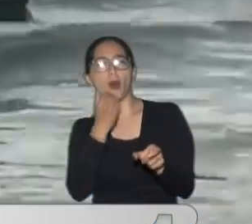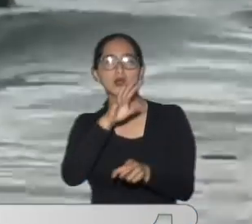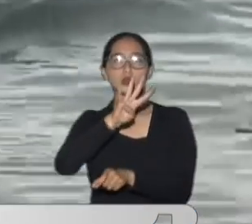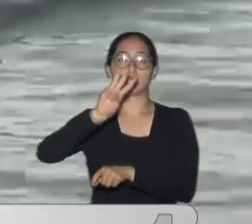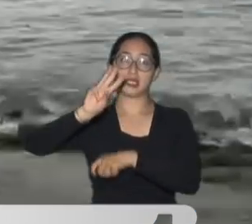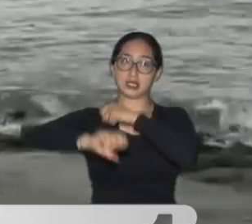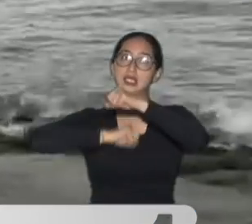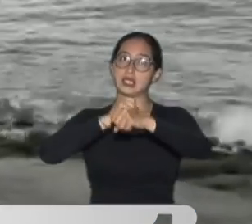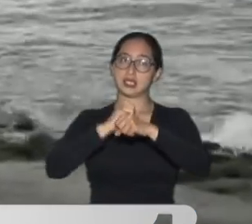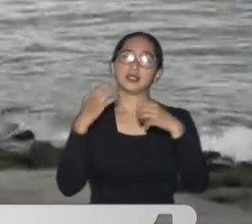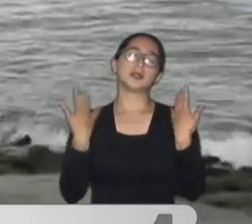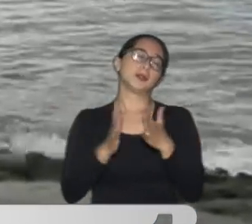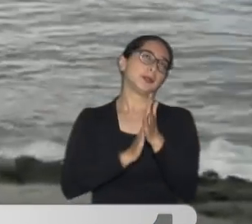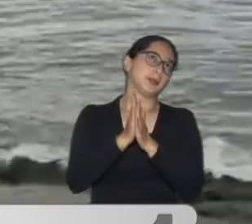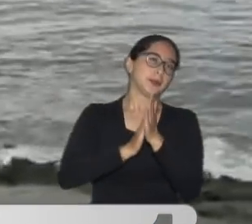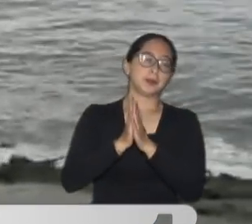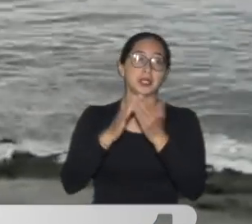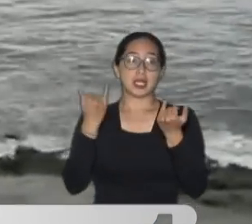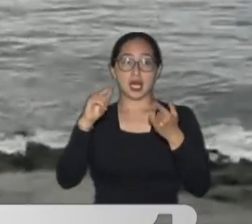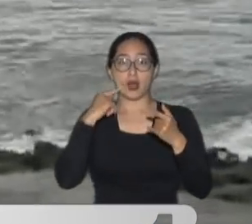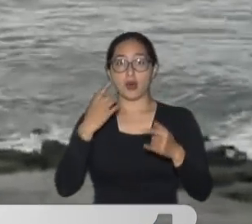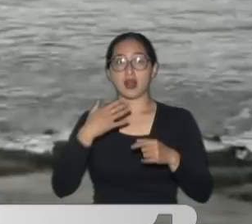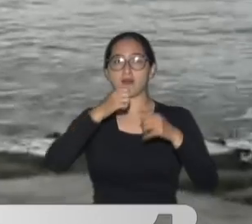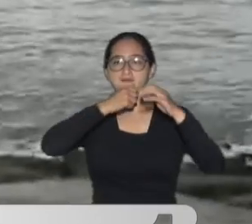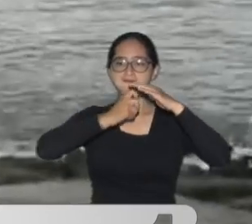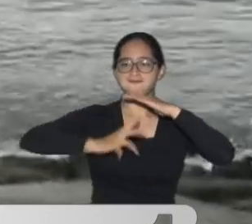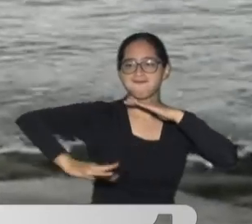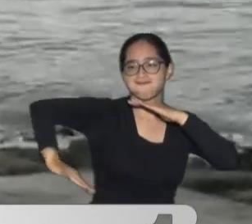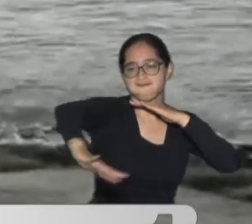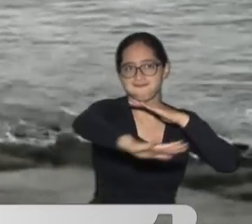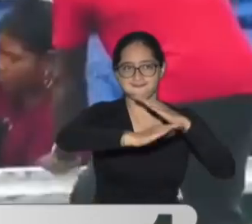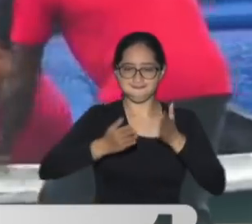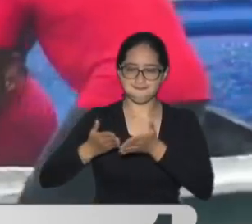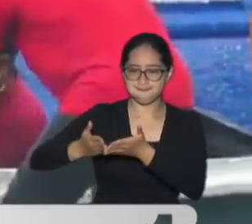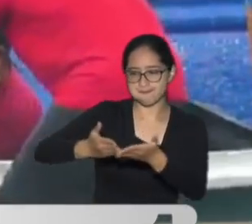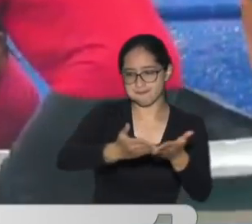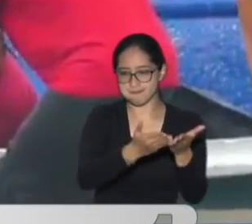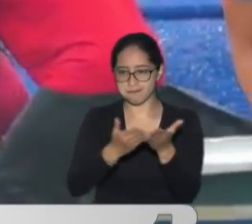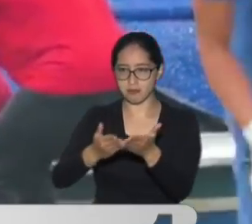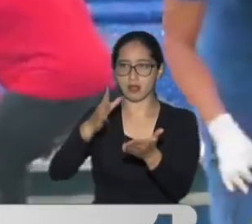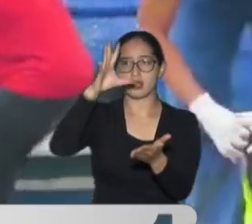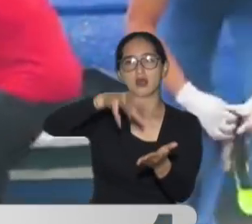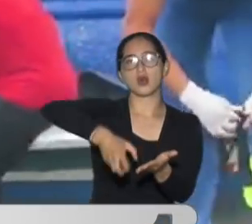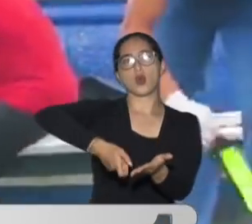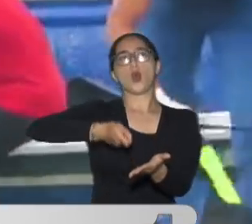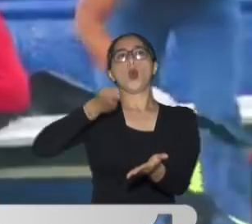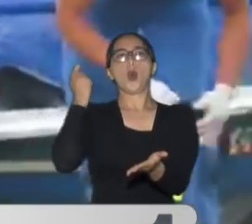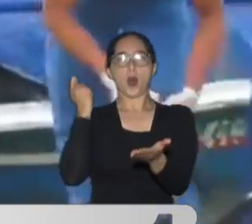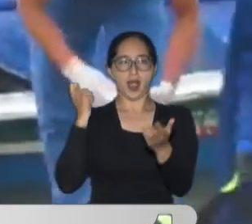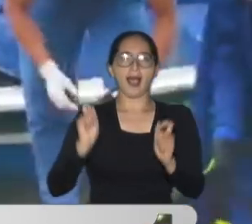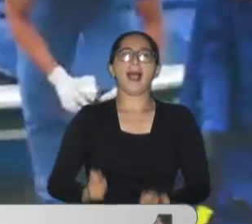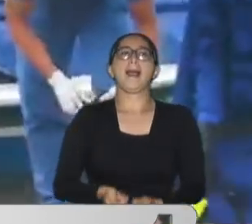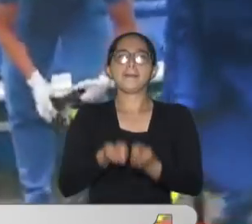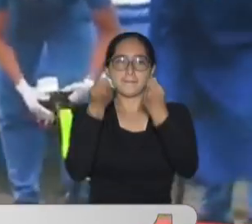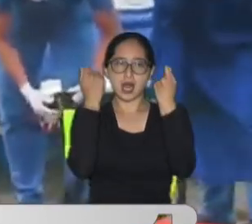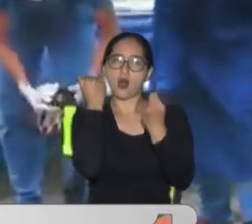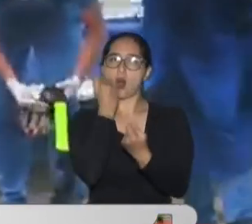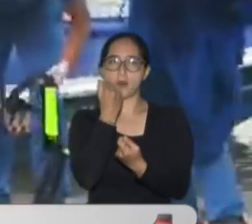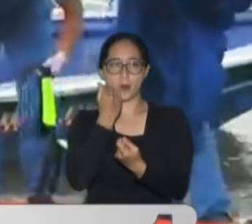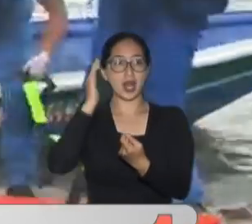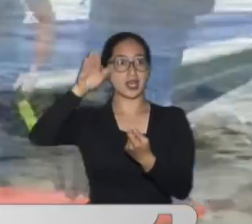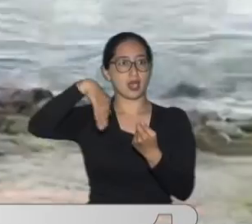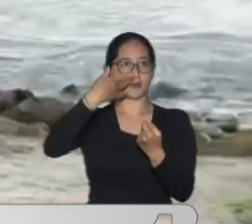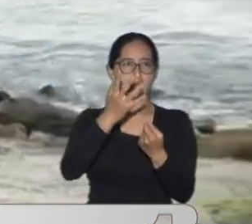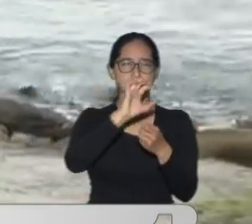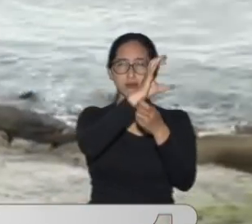ser evacuada primero por mar y luego por aire hasta un centro asistencial del puerto de Buenaventura luego de sufrir complicaciones en su